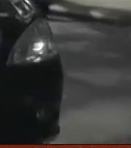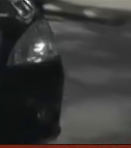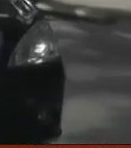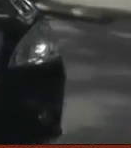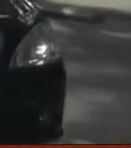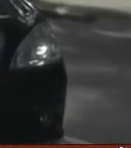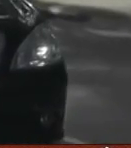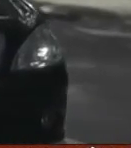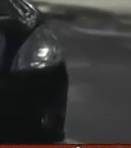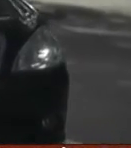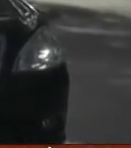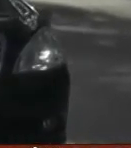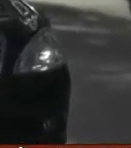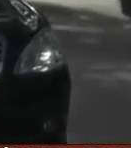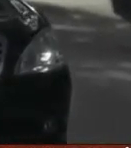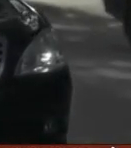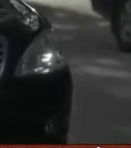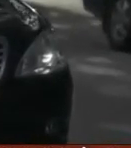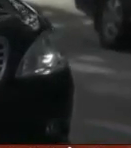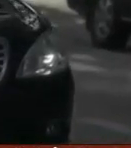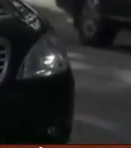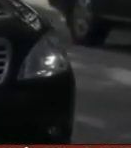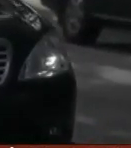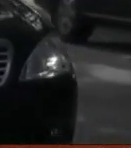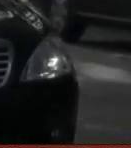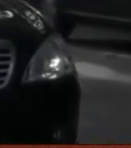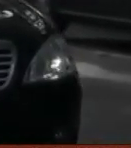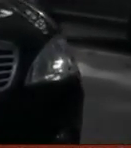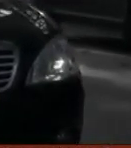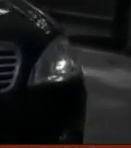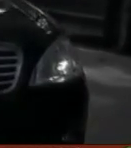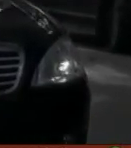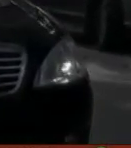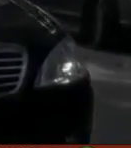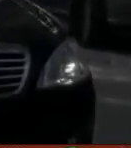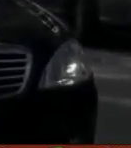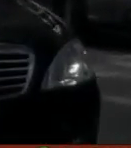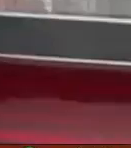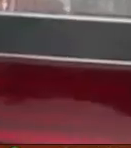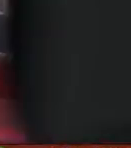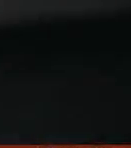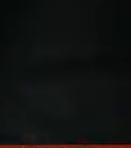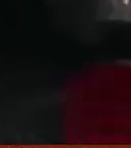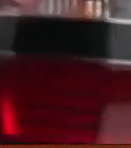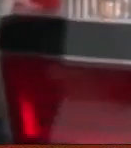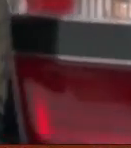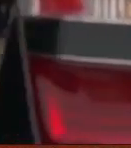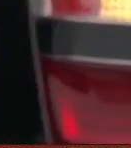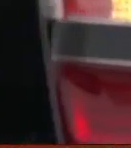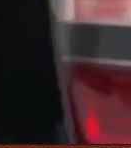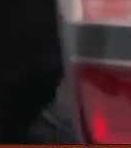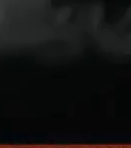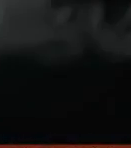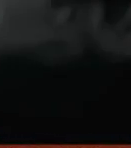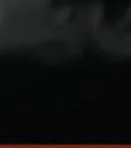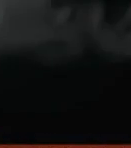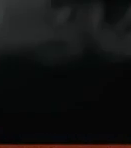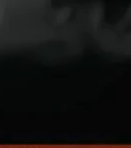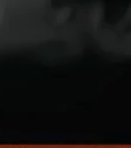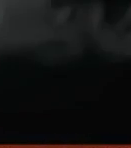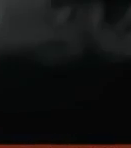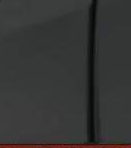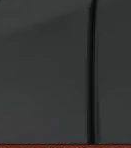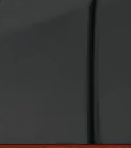Uriarte, director de comunicación de Uber México, explicó en entrevistas que esta tarifa se aplica para incentivar a los conductores y